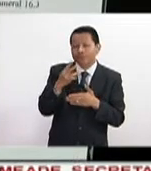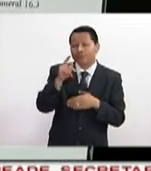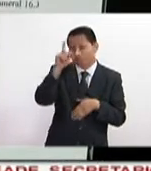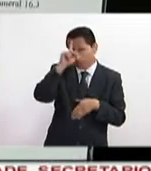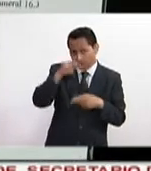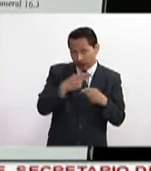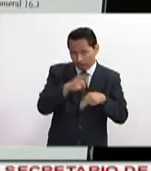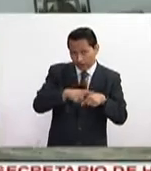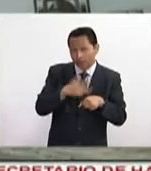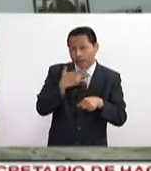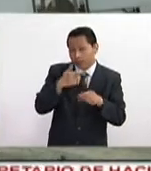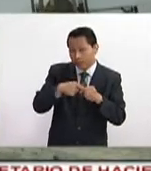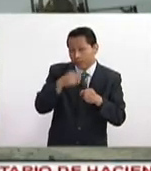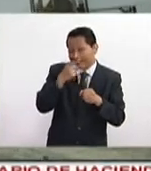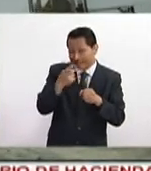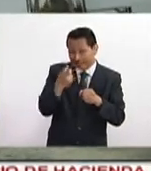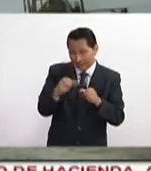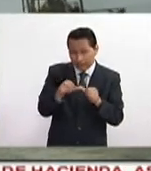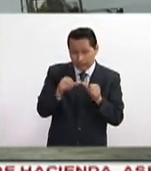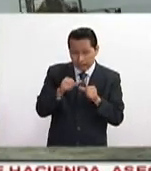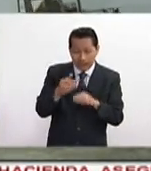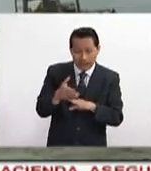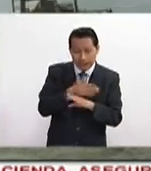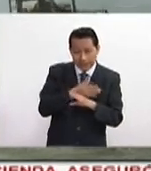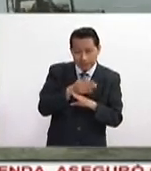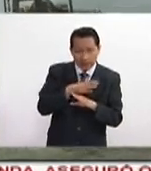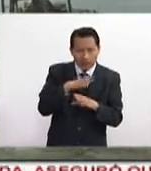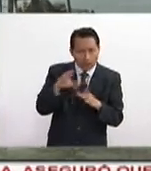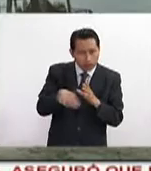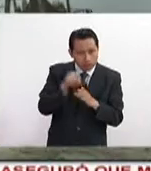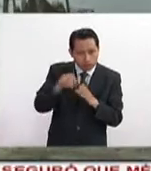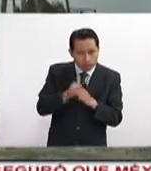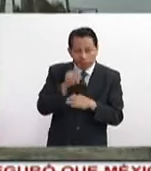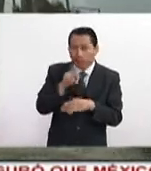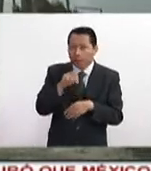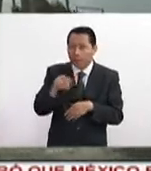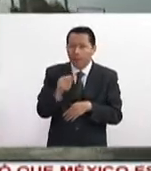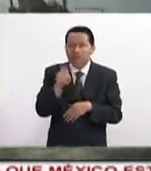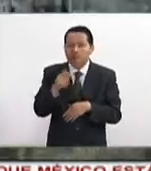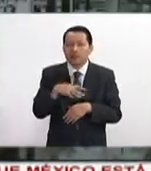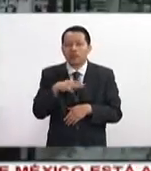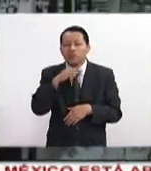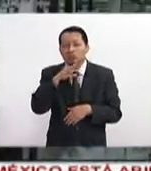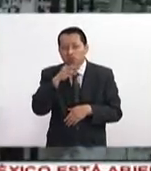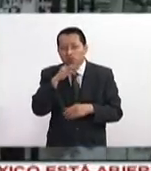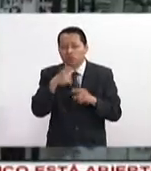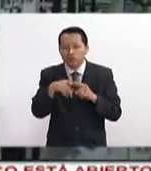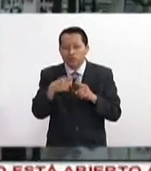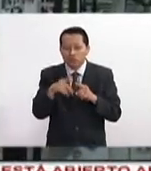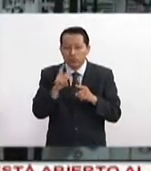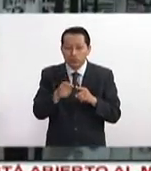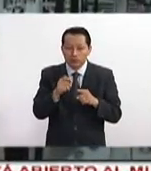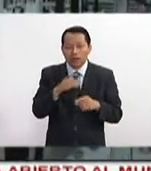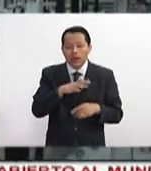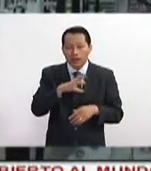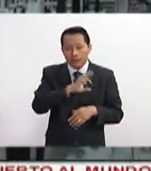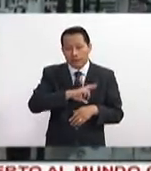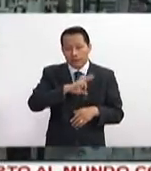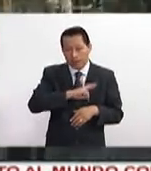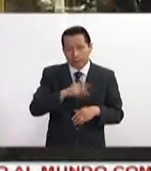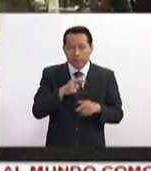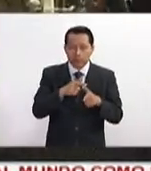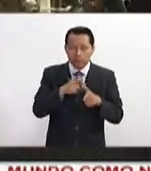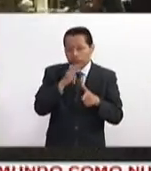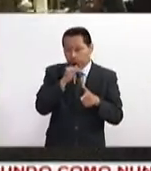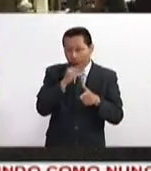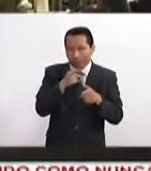que se debió a que dicha área, que previamente fue explotada por Pemex, estaba contaminada, lo que impidió a la privada continuar con su